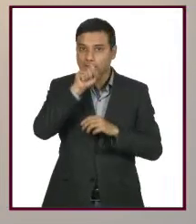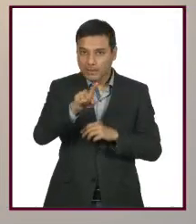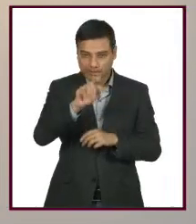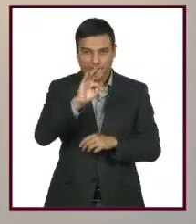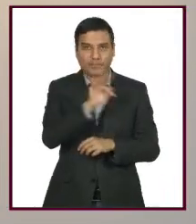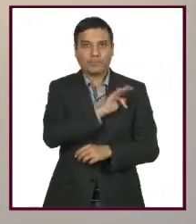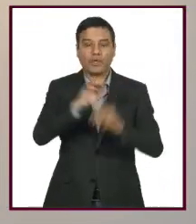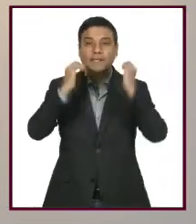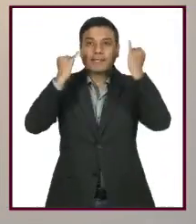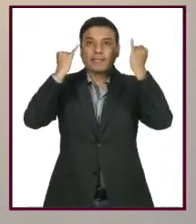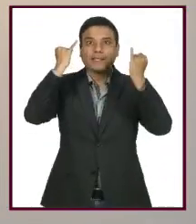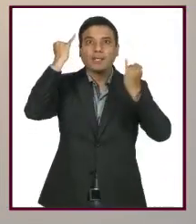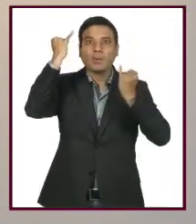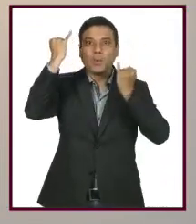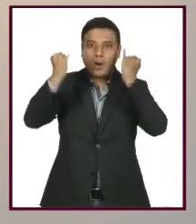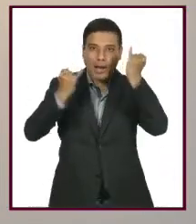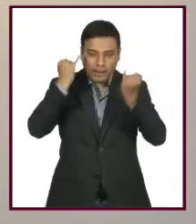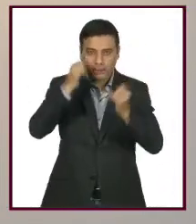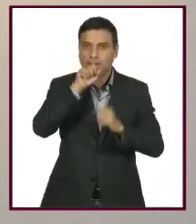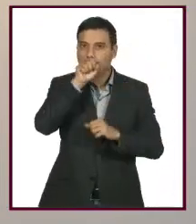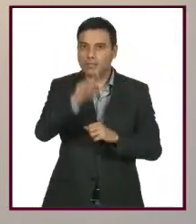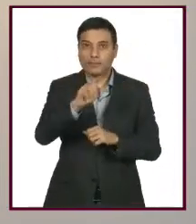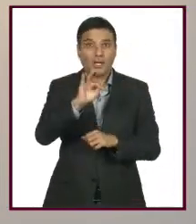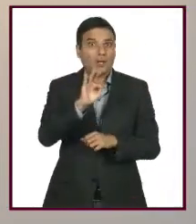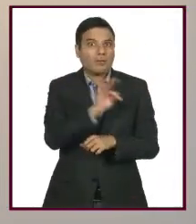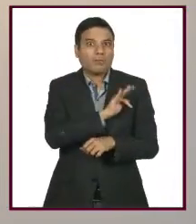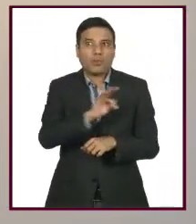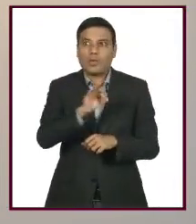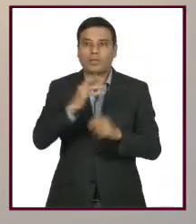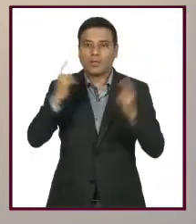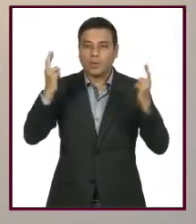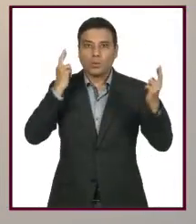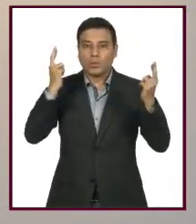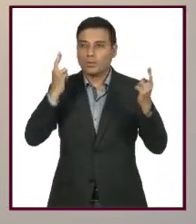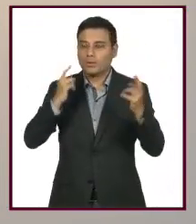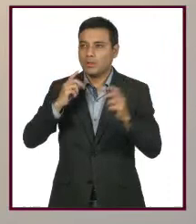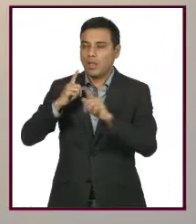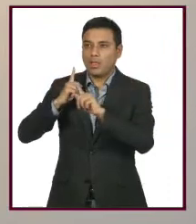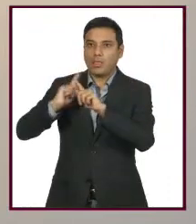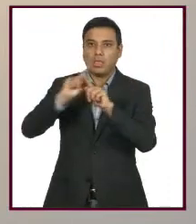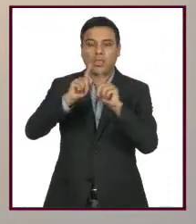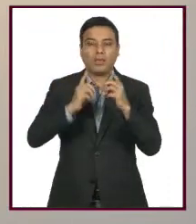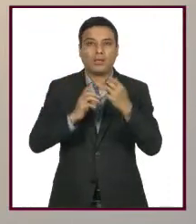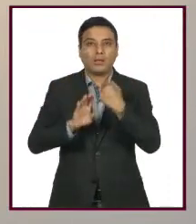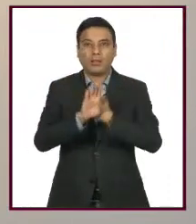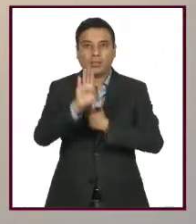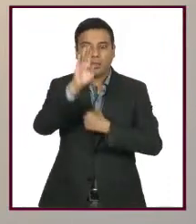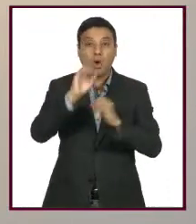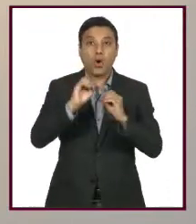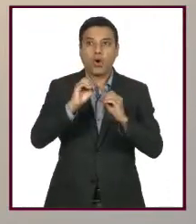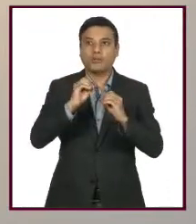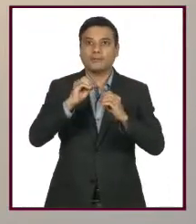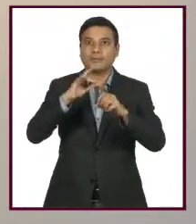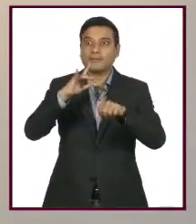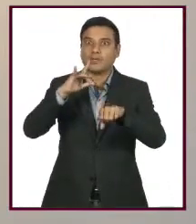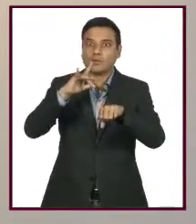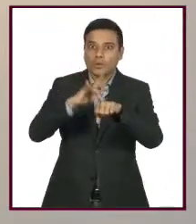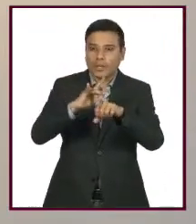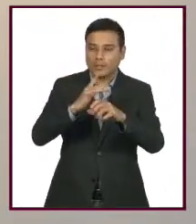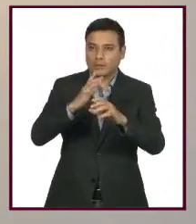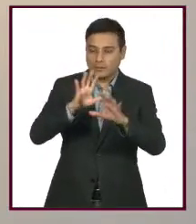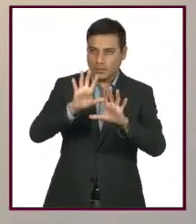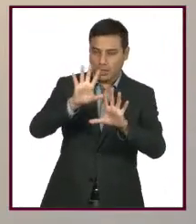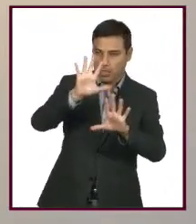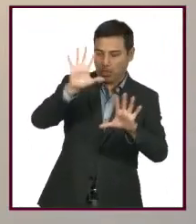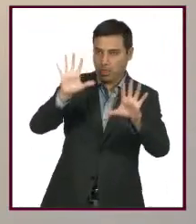también usualmente auditivas, táctiles o también de otro tipo.